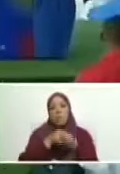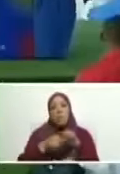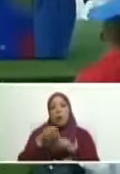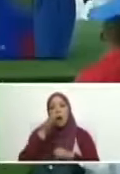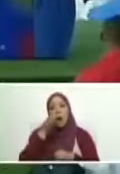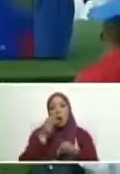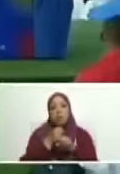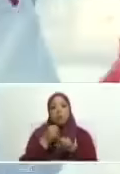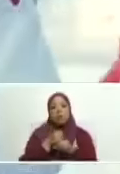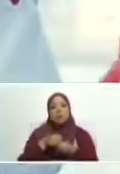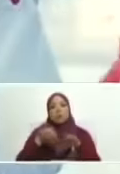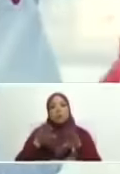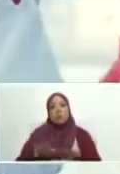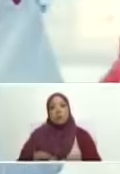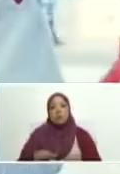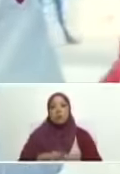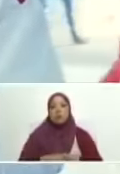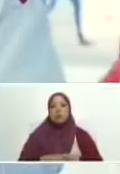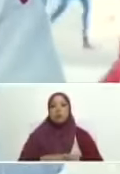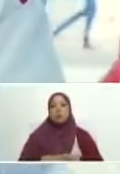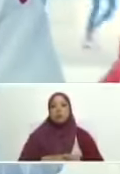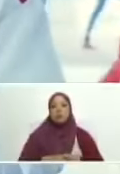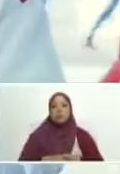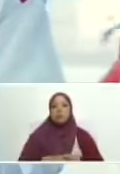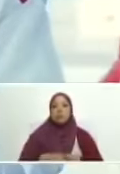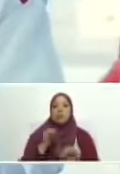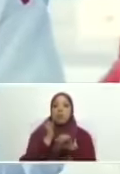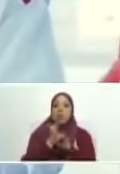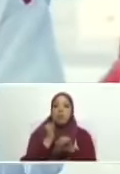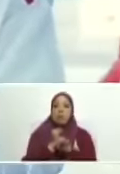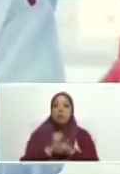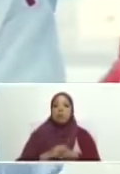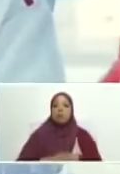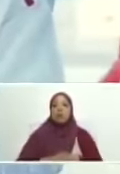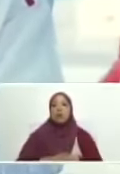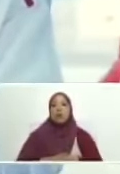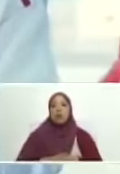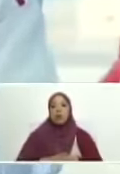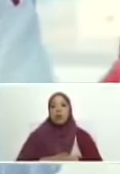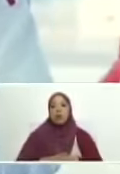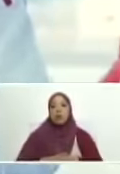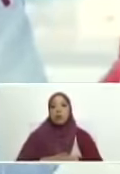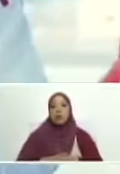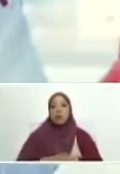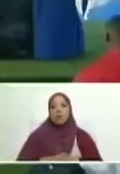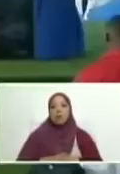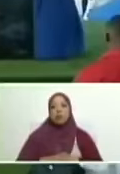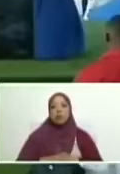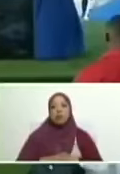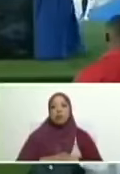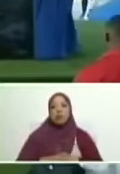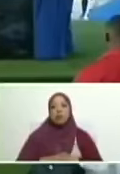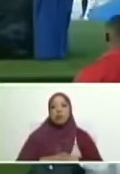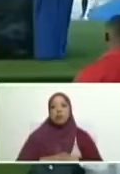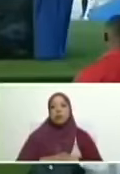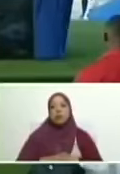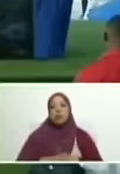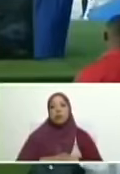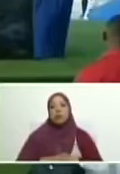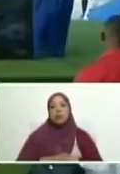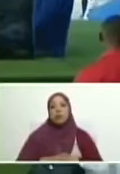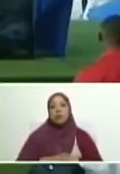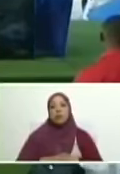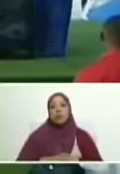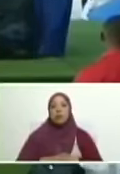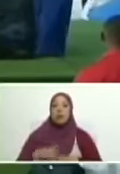espacios recreativos. ¿Va a haber internet aquí? Bueno, pero agarre el micrófono, explícale a todo el mundo. Sí, presidente,